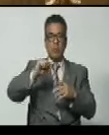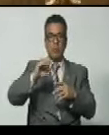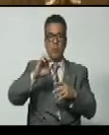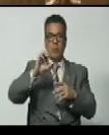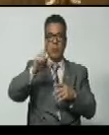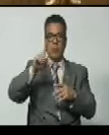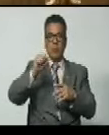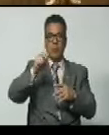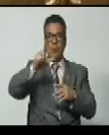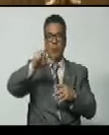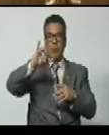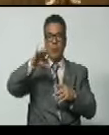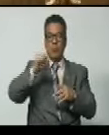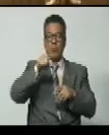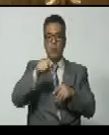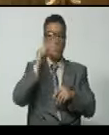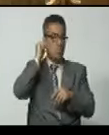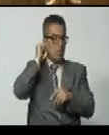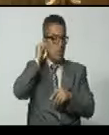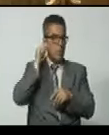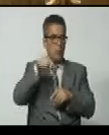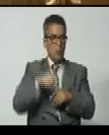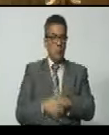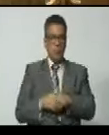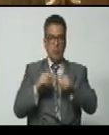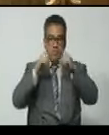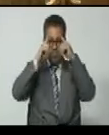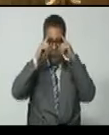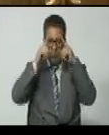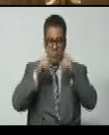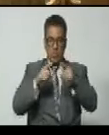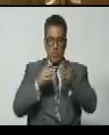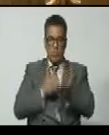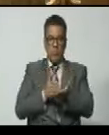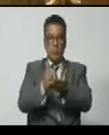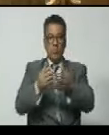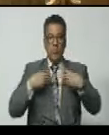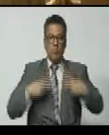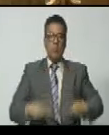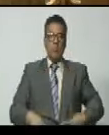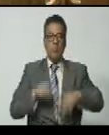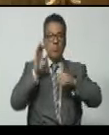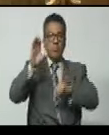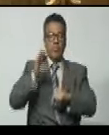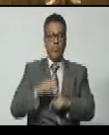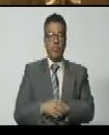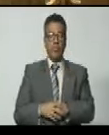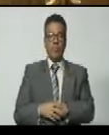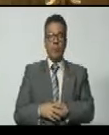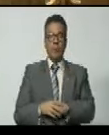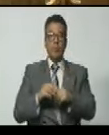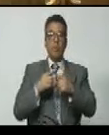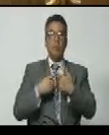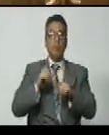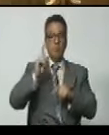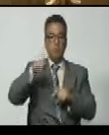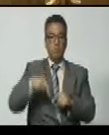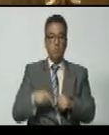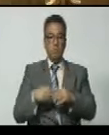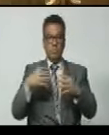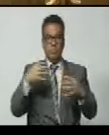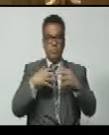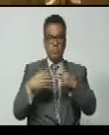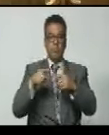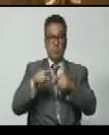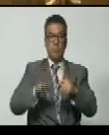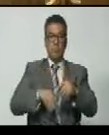Sánchez, es esa mujer decidida a dar la vida por la patria, pero que además con mucho combate